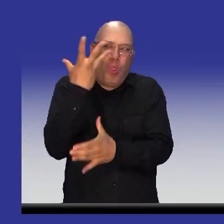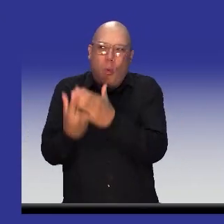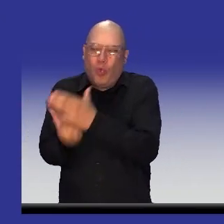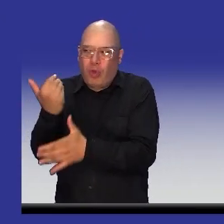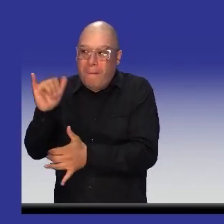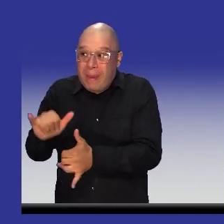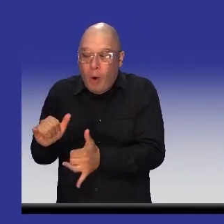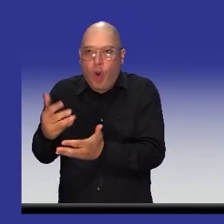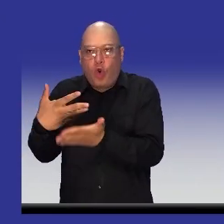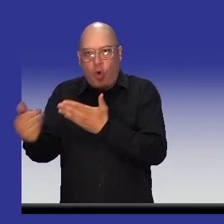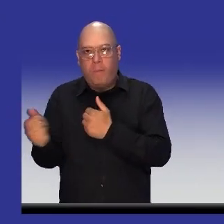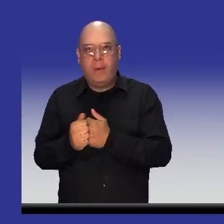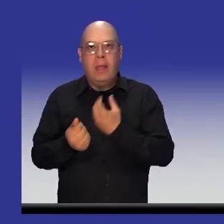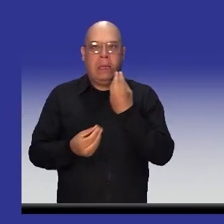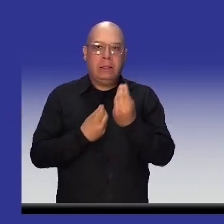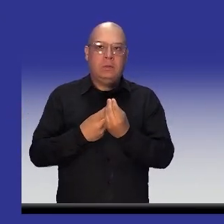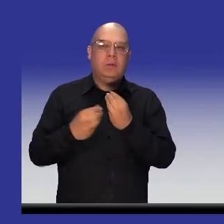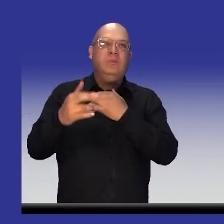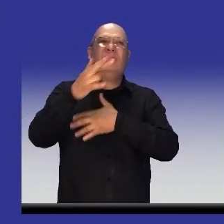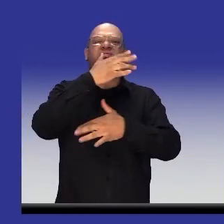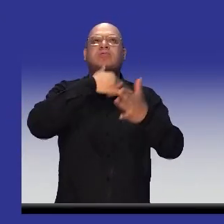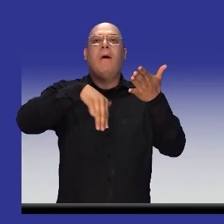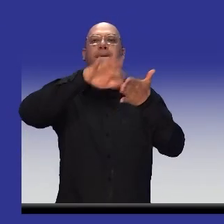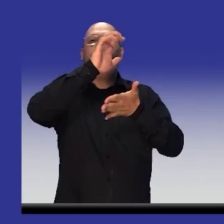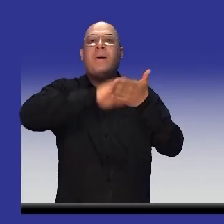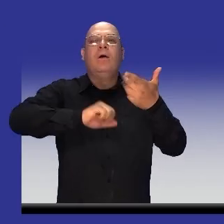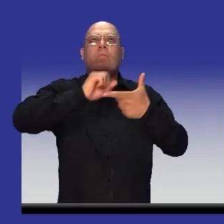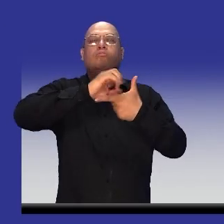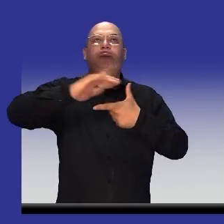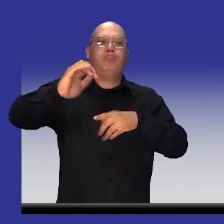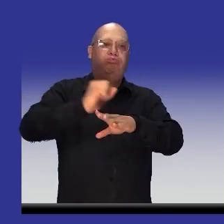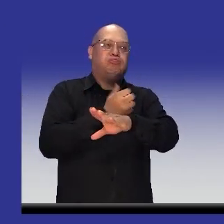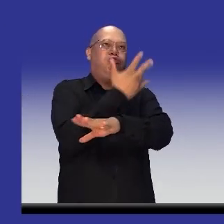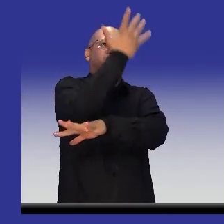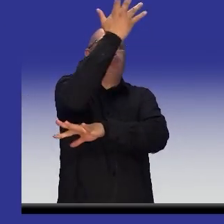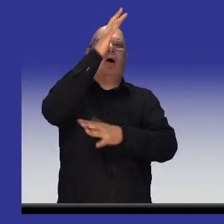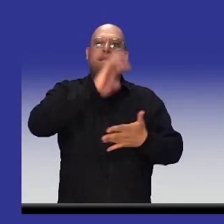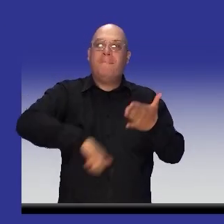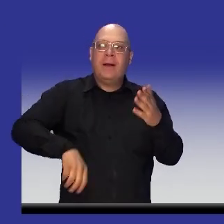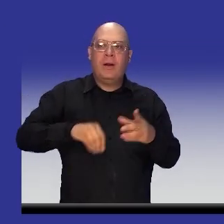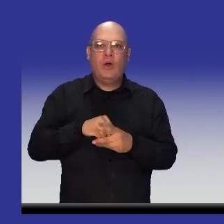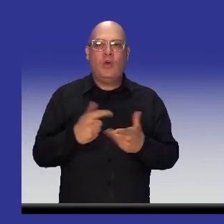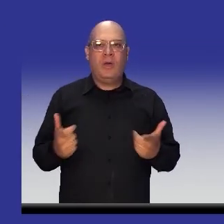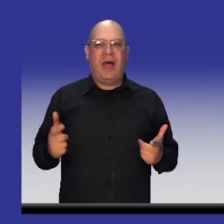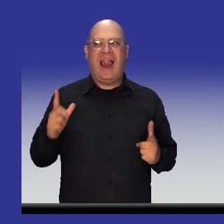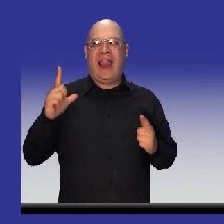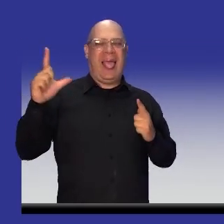a reducir las emisiones de carbono que genera el transporte de alimentos desde largas distancias.